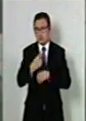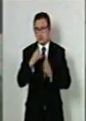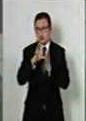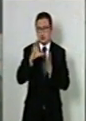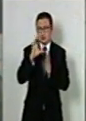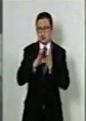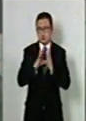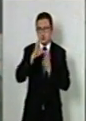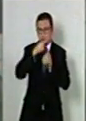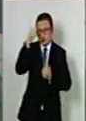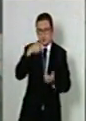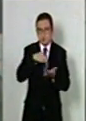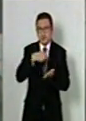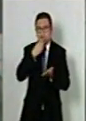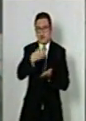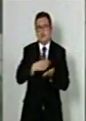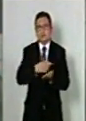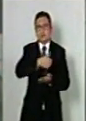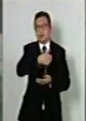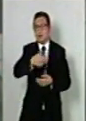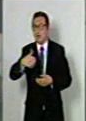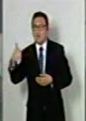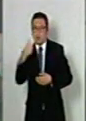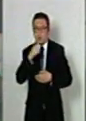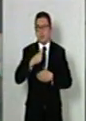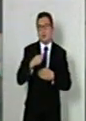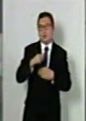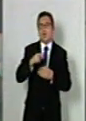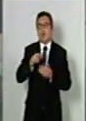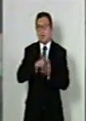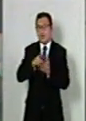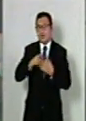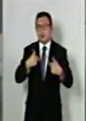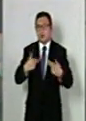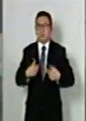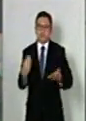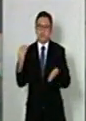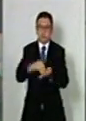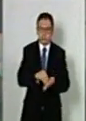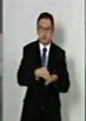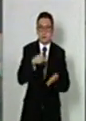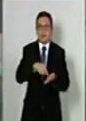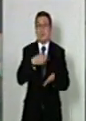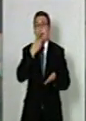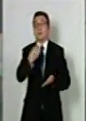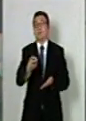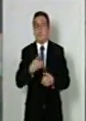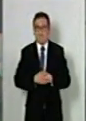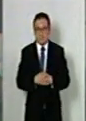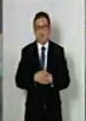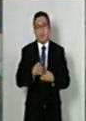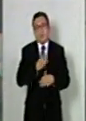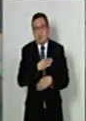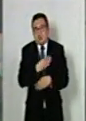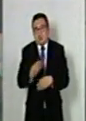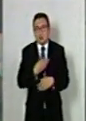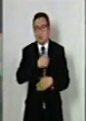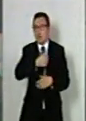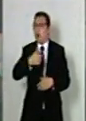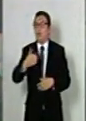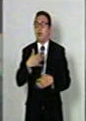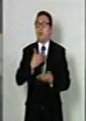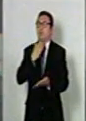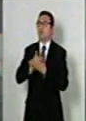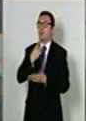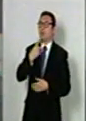cambia de garantías individuales a derechos humanos. Pero hay una referencia medio irónica, sería, bueno, pues vamos a presentar denuncias